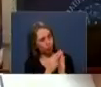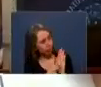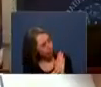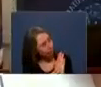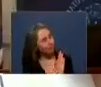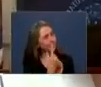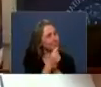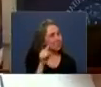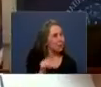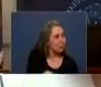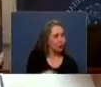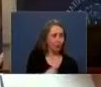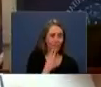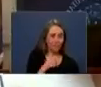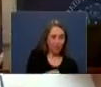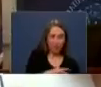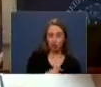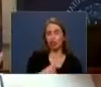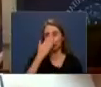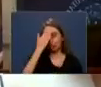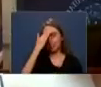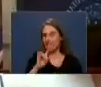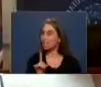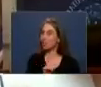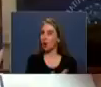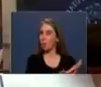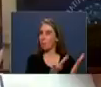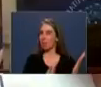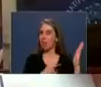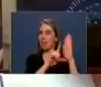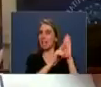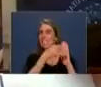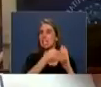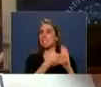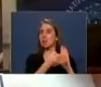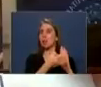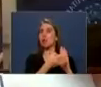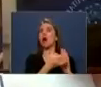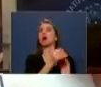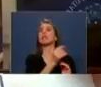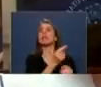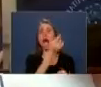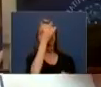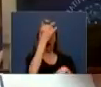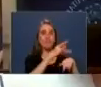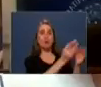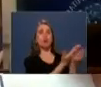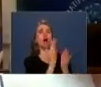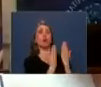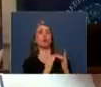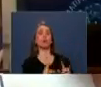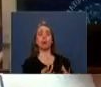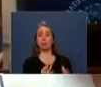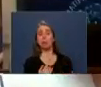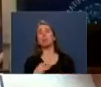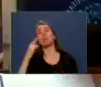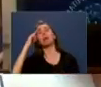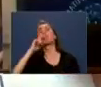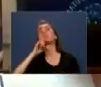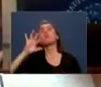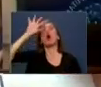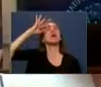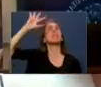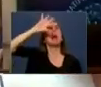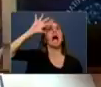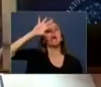por qué, porque la ciudadanía siente esa desconexión. La ciudadanía es la que dice, no nos están representando. No lo digo yo,